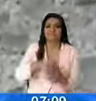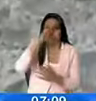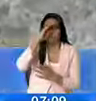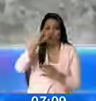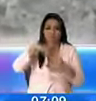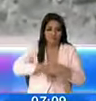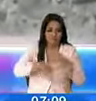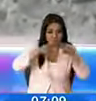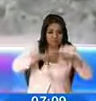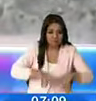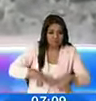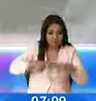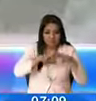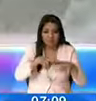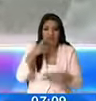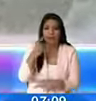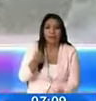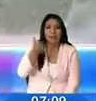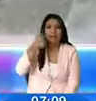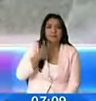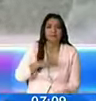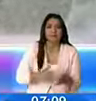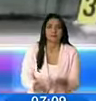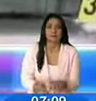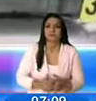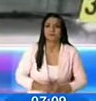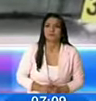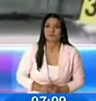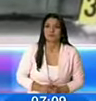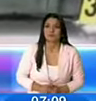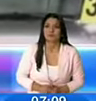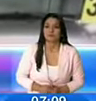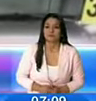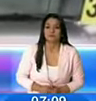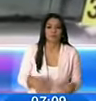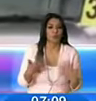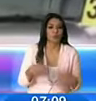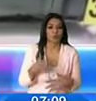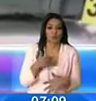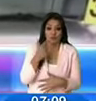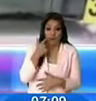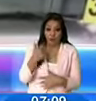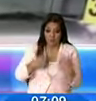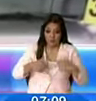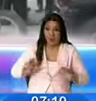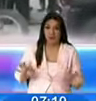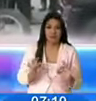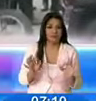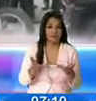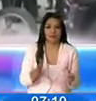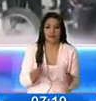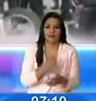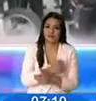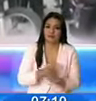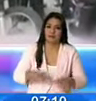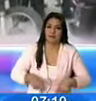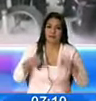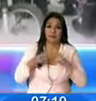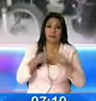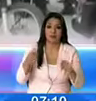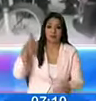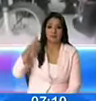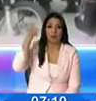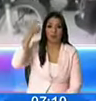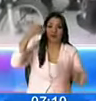el vehículo donde se encontraba el hombre que casi pierde la vida. Antes no afectó a la integridad del conductor ni del propietario del vehículo, pero impactó en el tablero